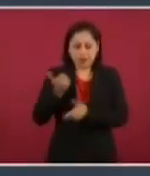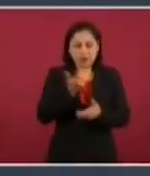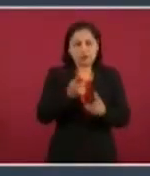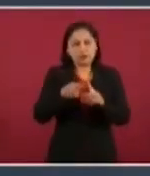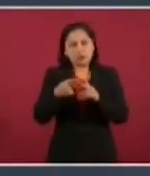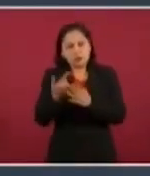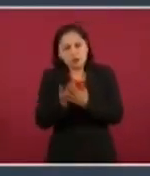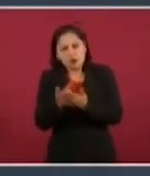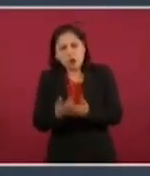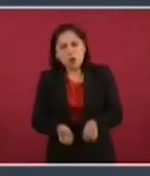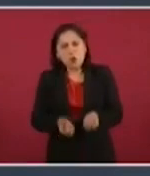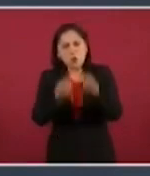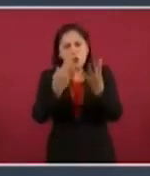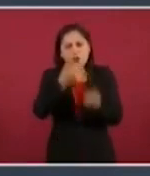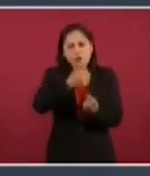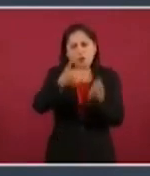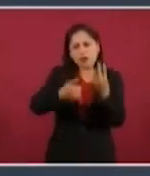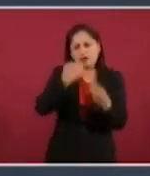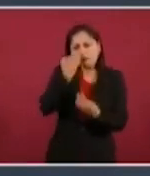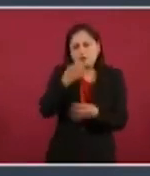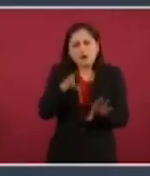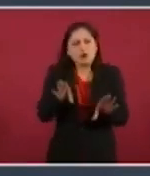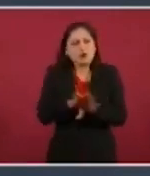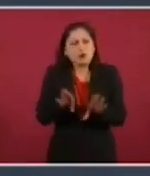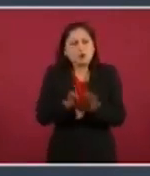definió de la siguiente forma: